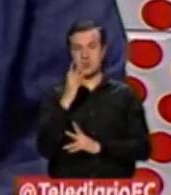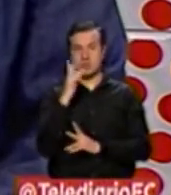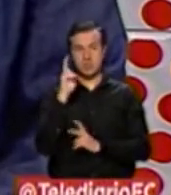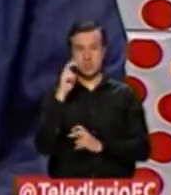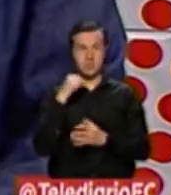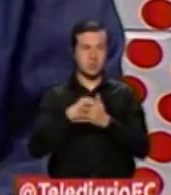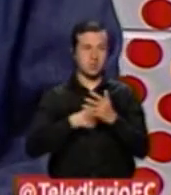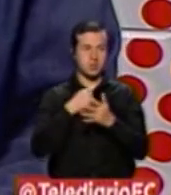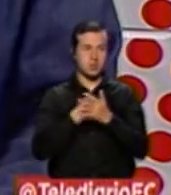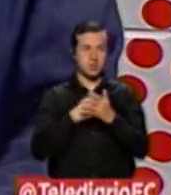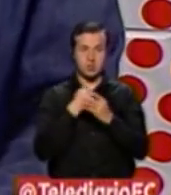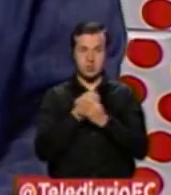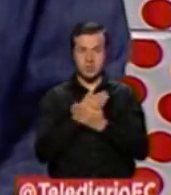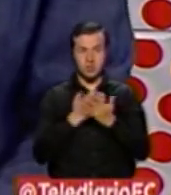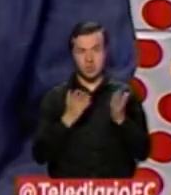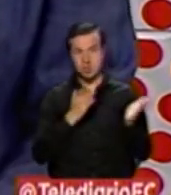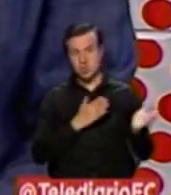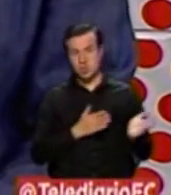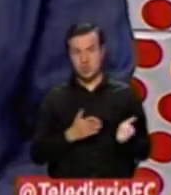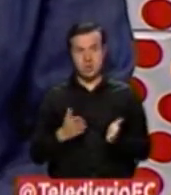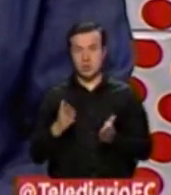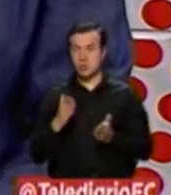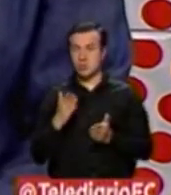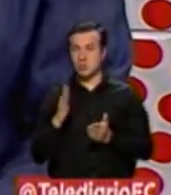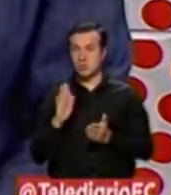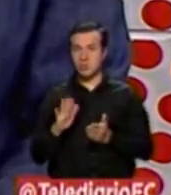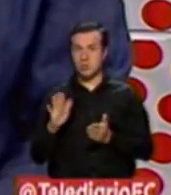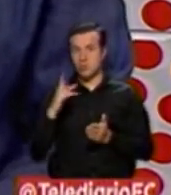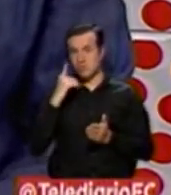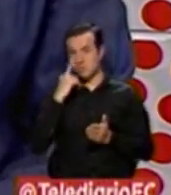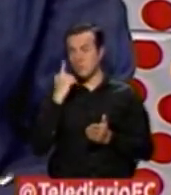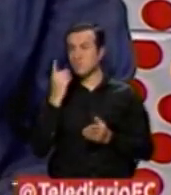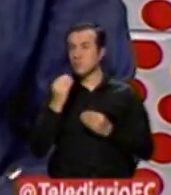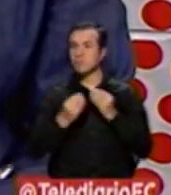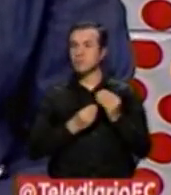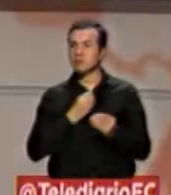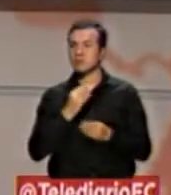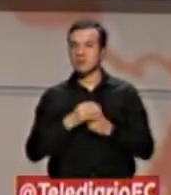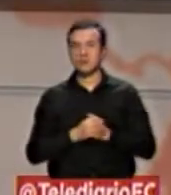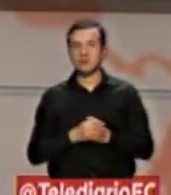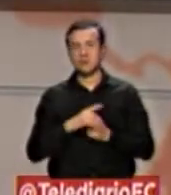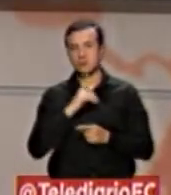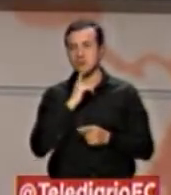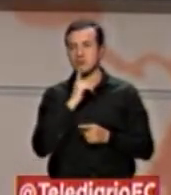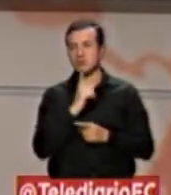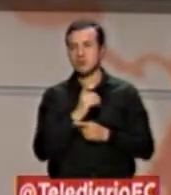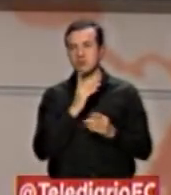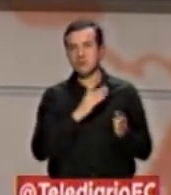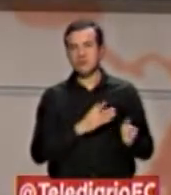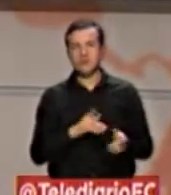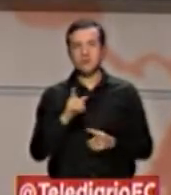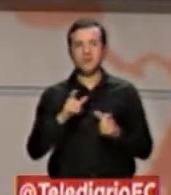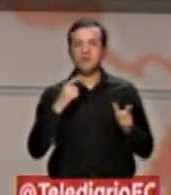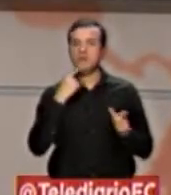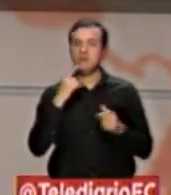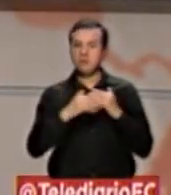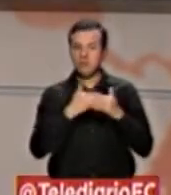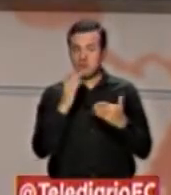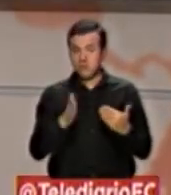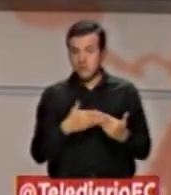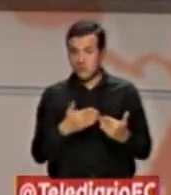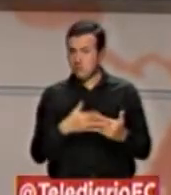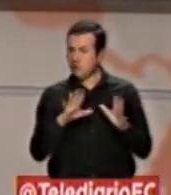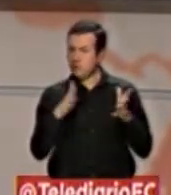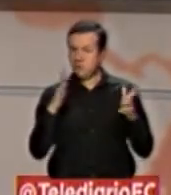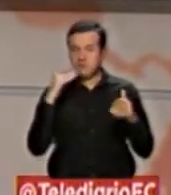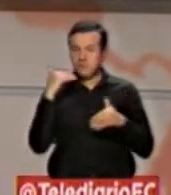contra la corrupción y de combate a la impunidad. ¿Qué es lo que hay que hacer? Efectivamente, Eduardo, nadie dijo que este proceso iba a ser fácil.